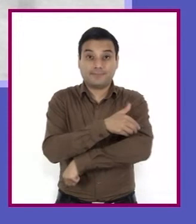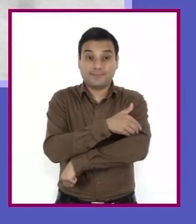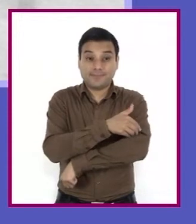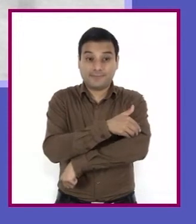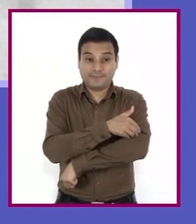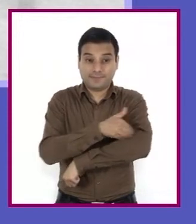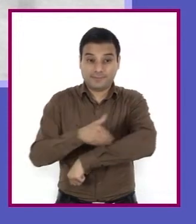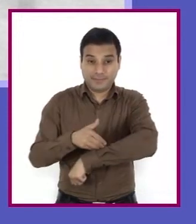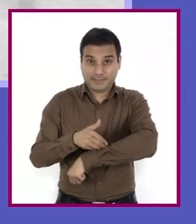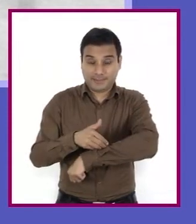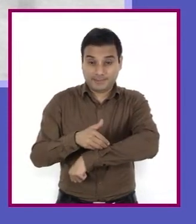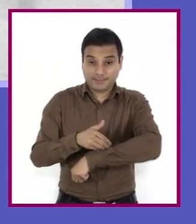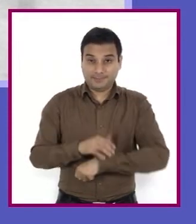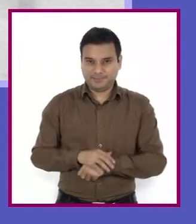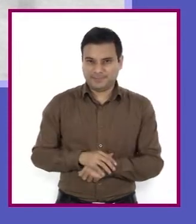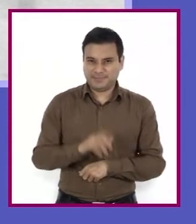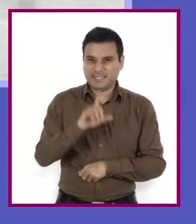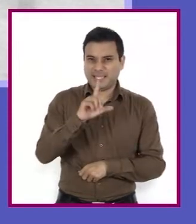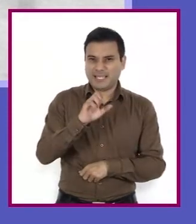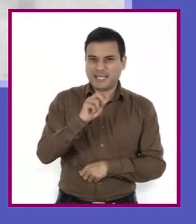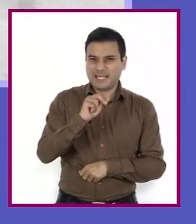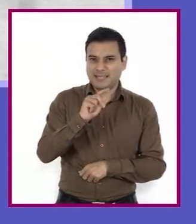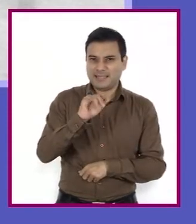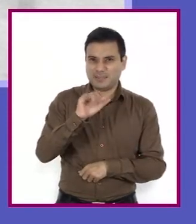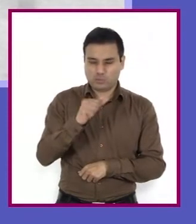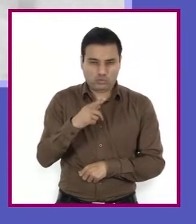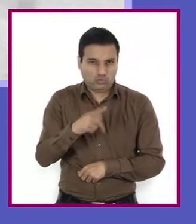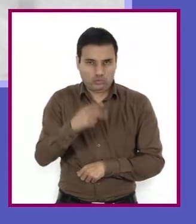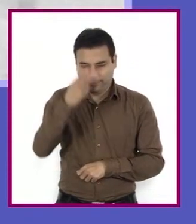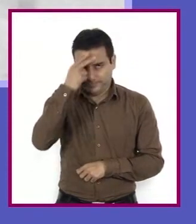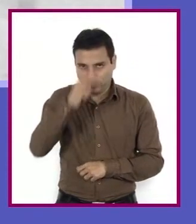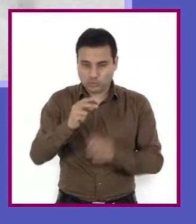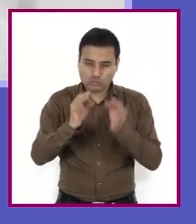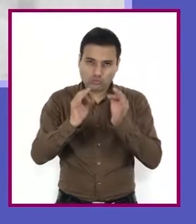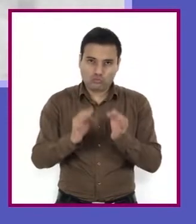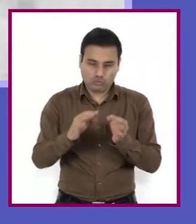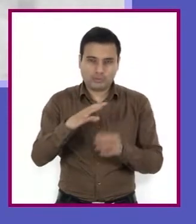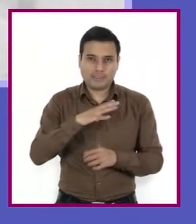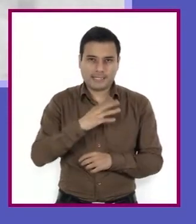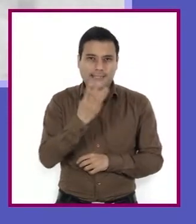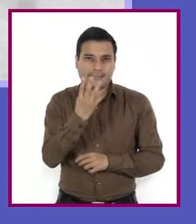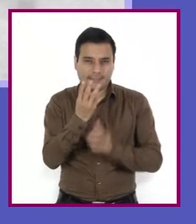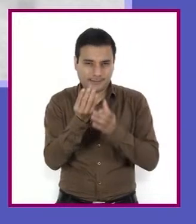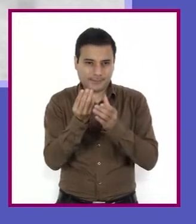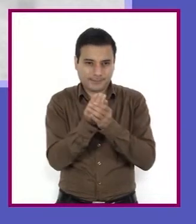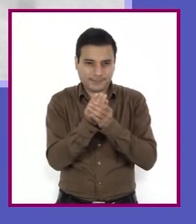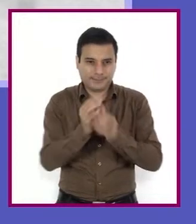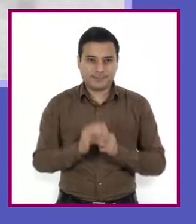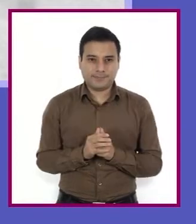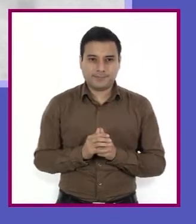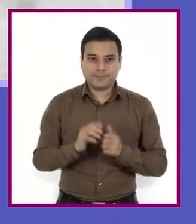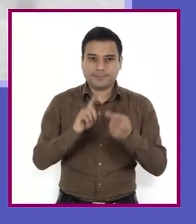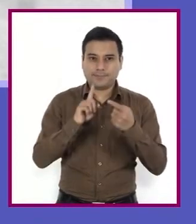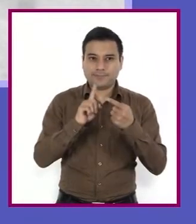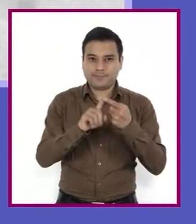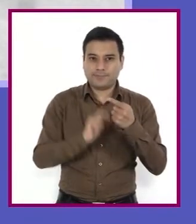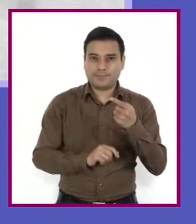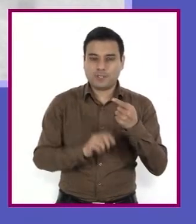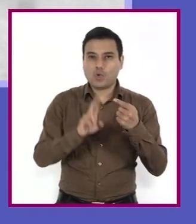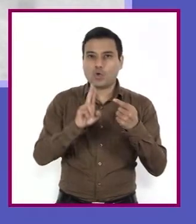Lentibularaceae es la mejor representada en México, agrupando a 3 géneros: Utricularia,